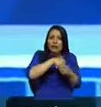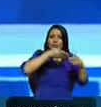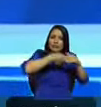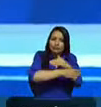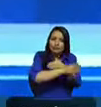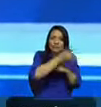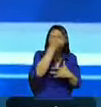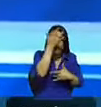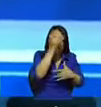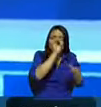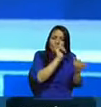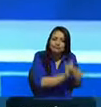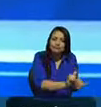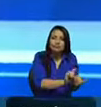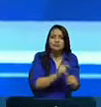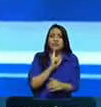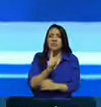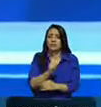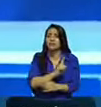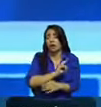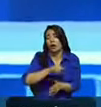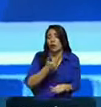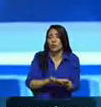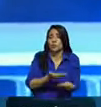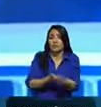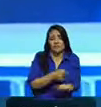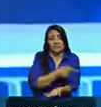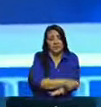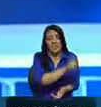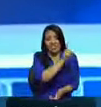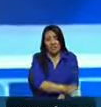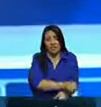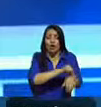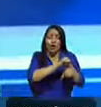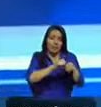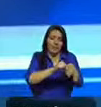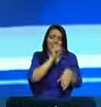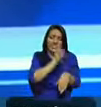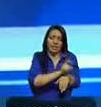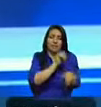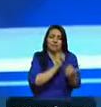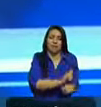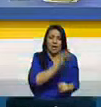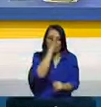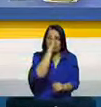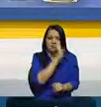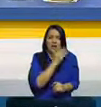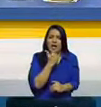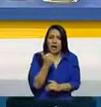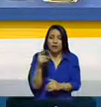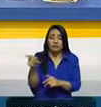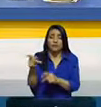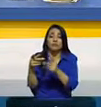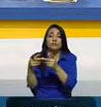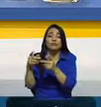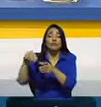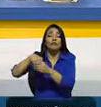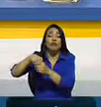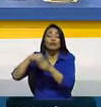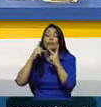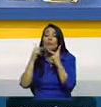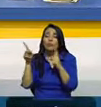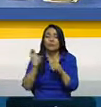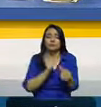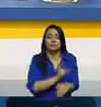ello ha sido el justificativo para este desvío, para esta externalización de los fondos públicos a instancias privadas que son,